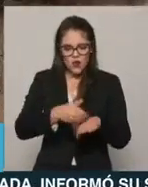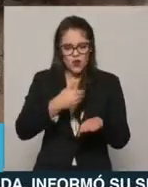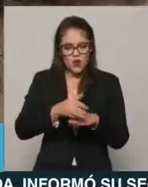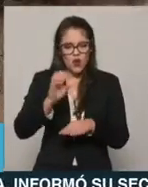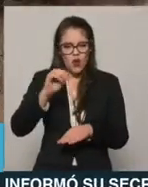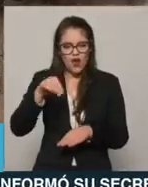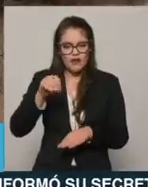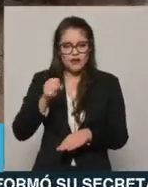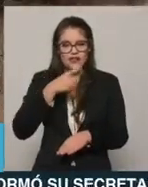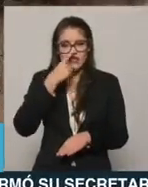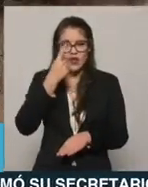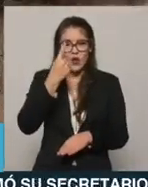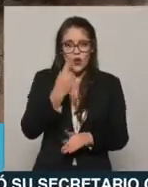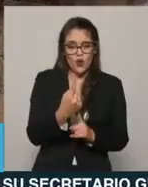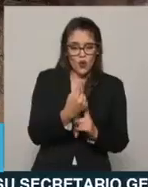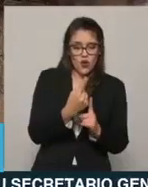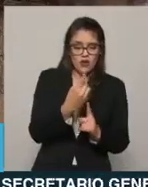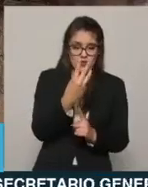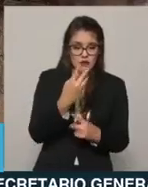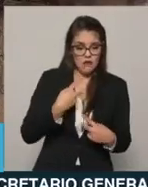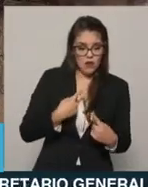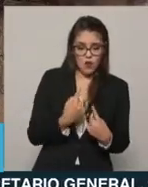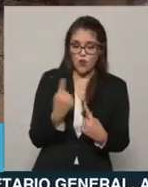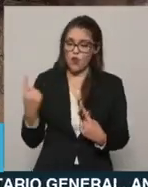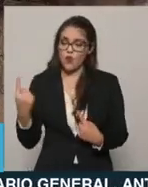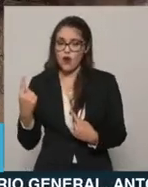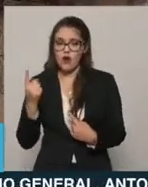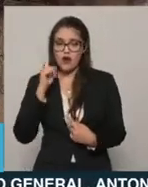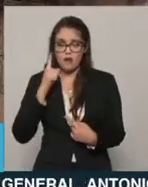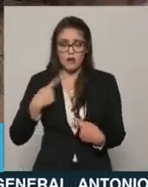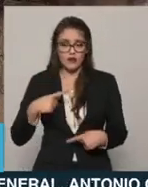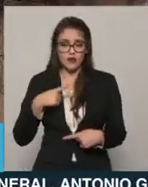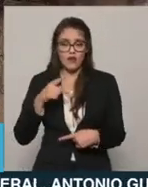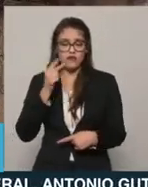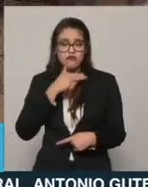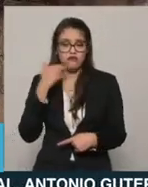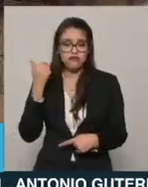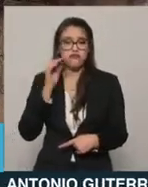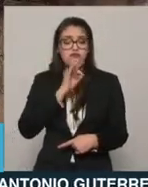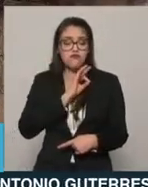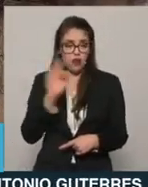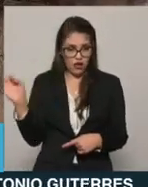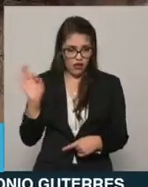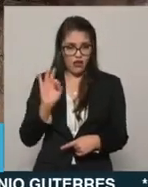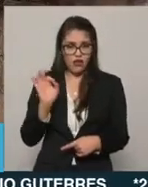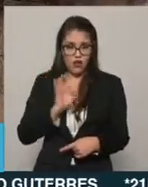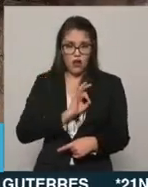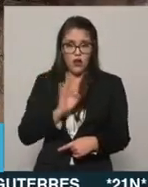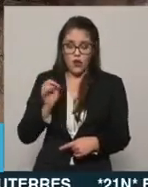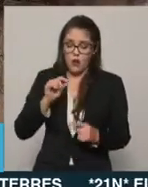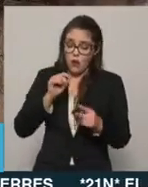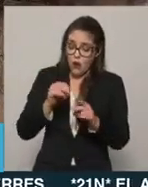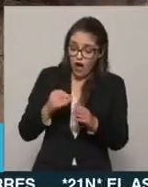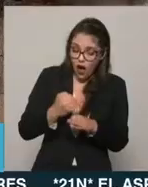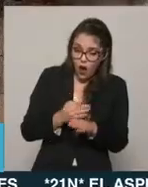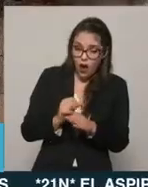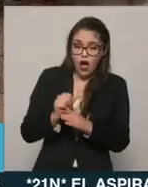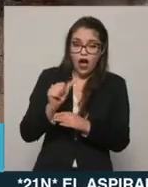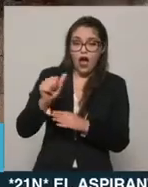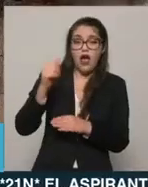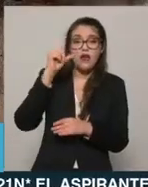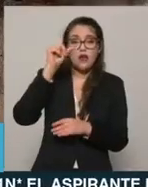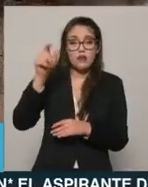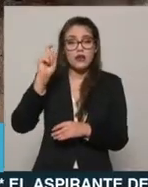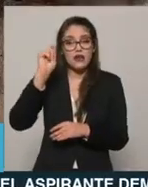Salud dice que 1 de cada 3 personas en lo largo de nuestra vida podemos padecer durante algún momento, sea corto o sea largo, algún trastorno